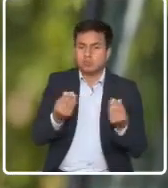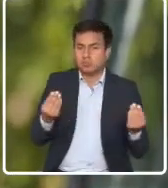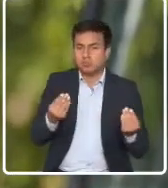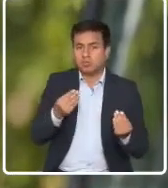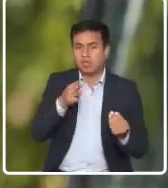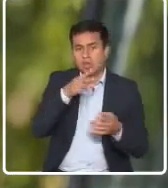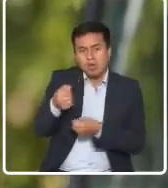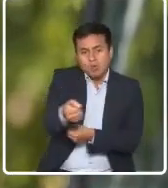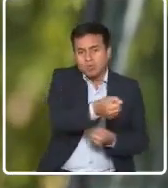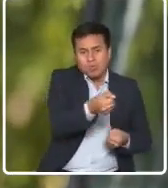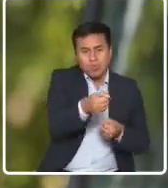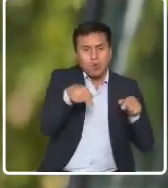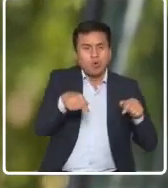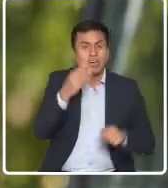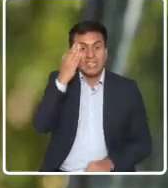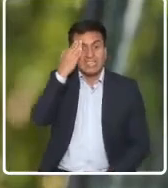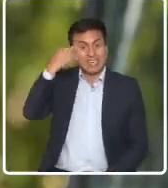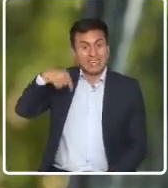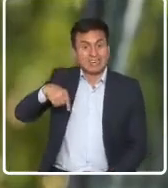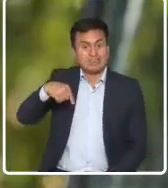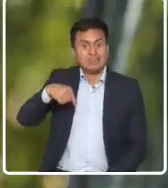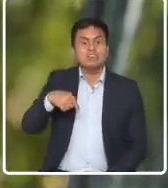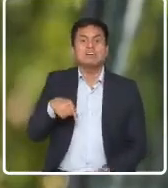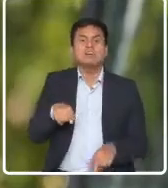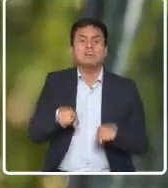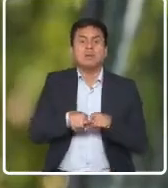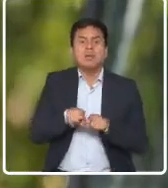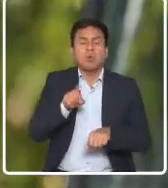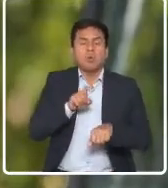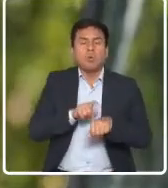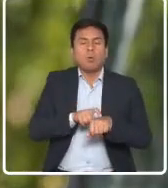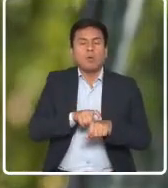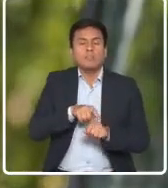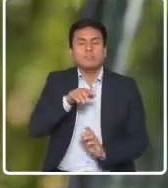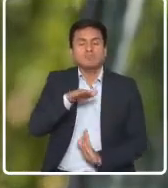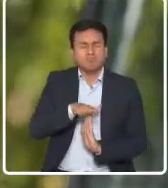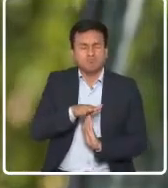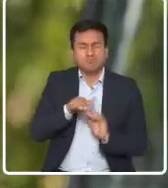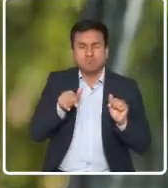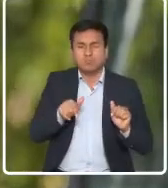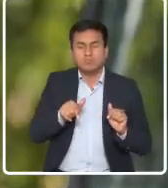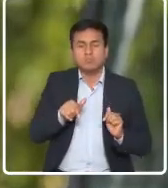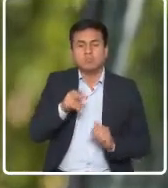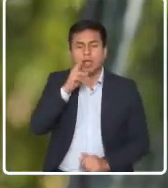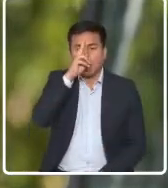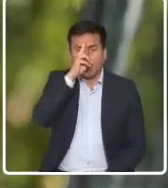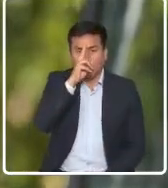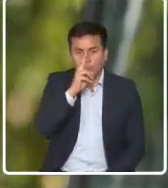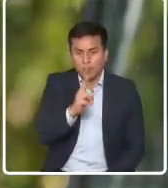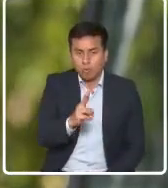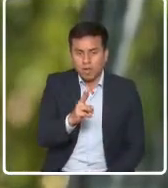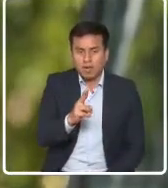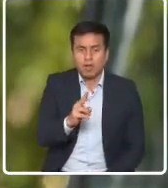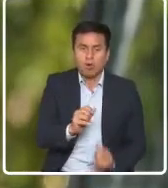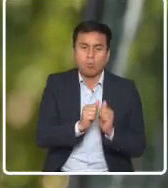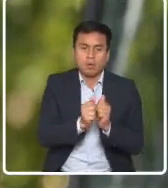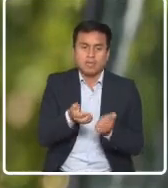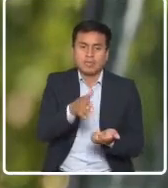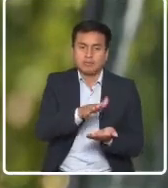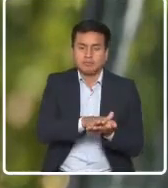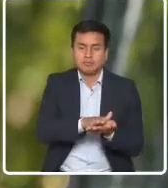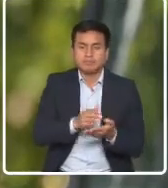de brigadistas que este día se detienen un momento para conmemorar a sus compañeros.